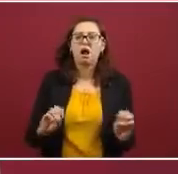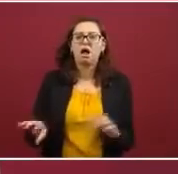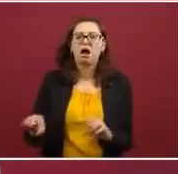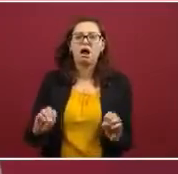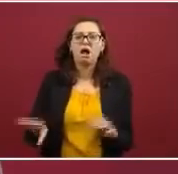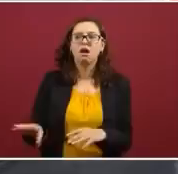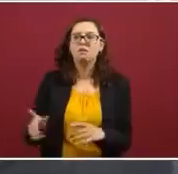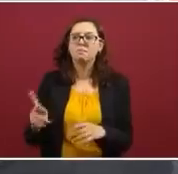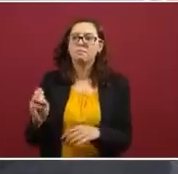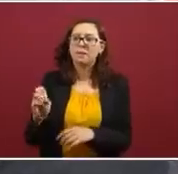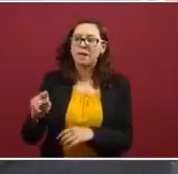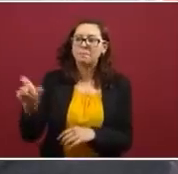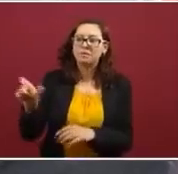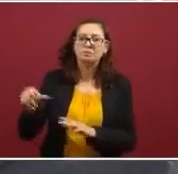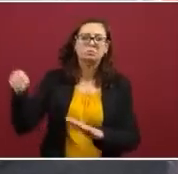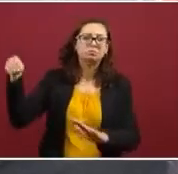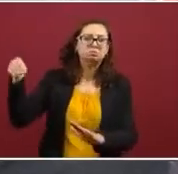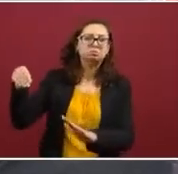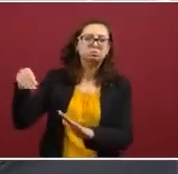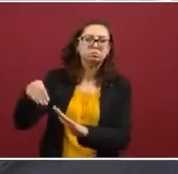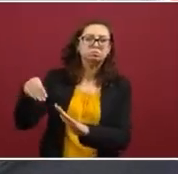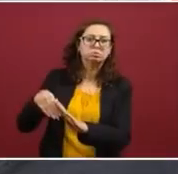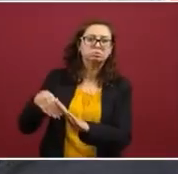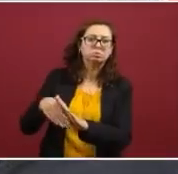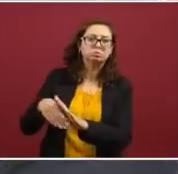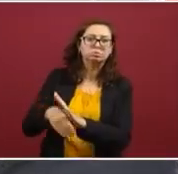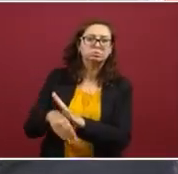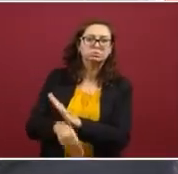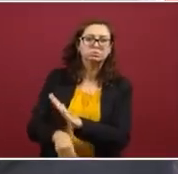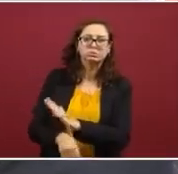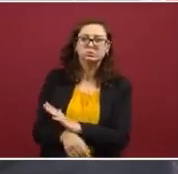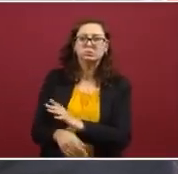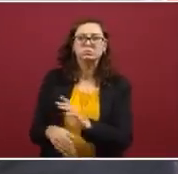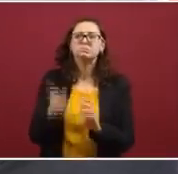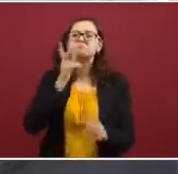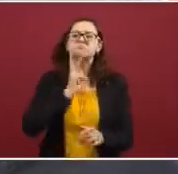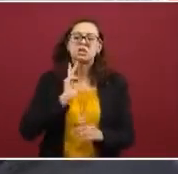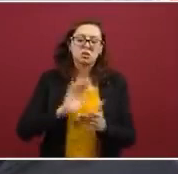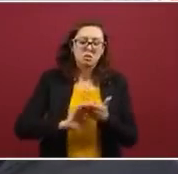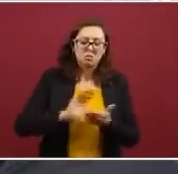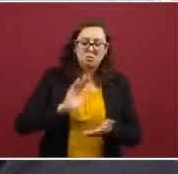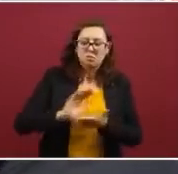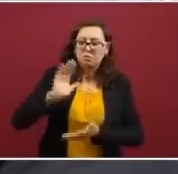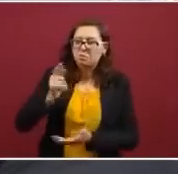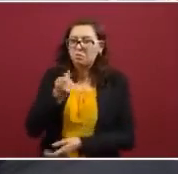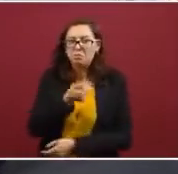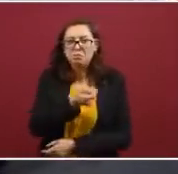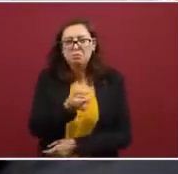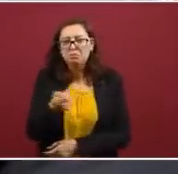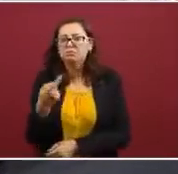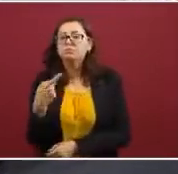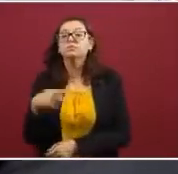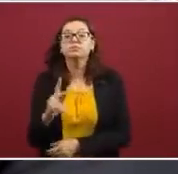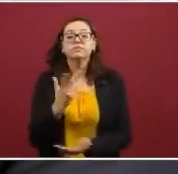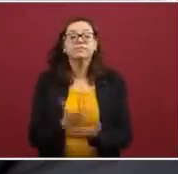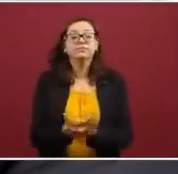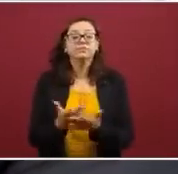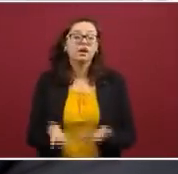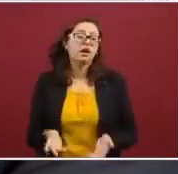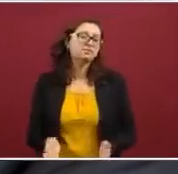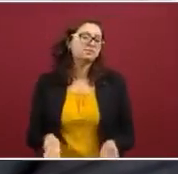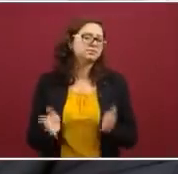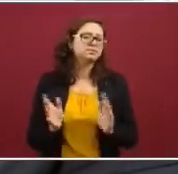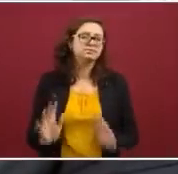producción, pero ya se estabilizó y tuvimos